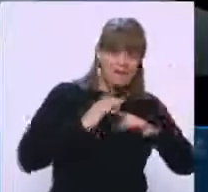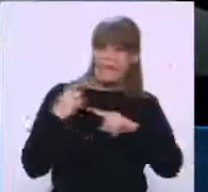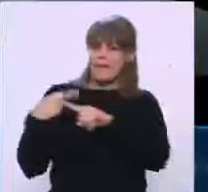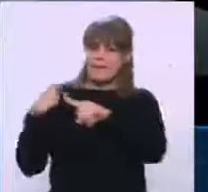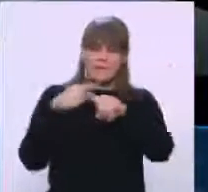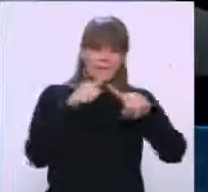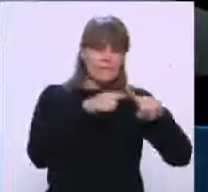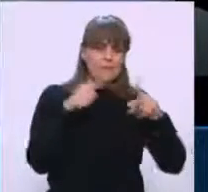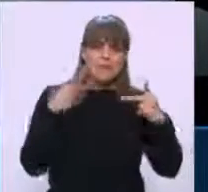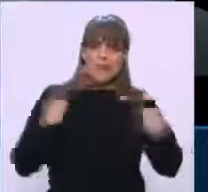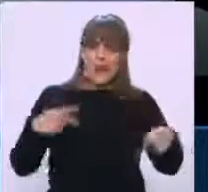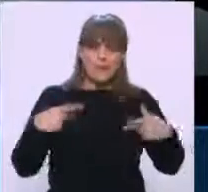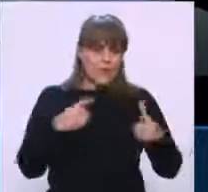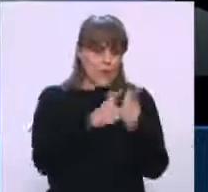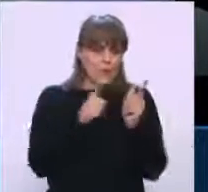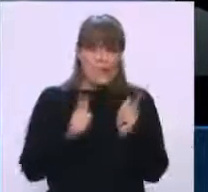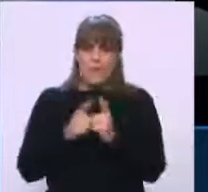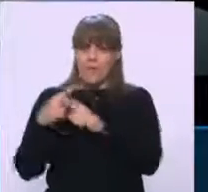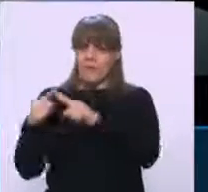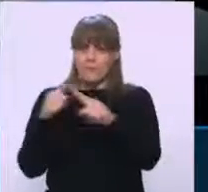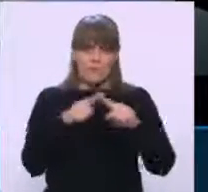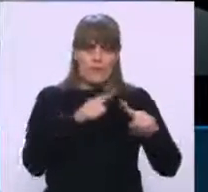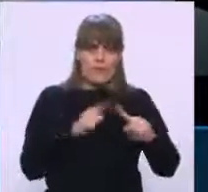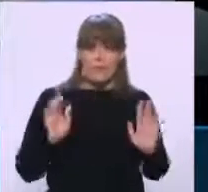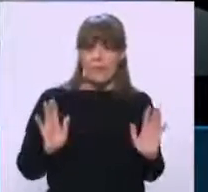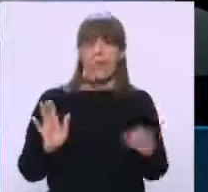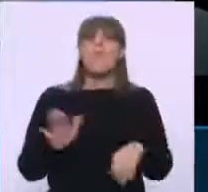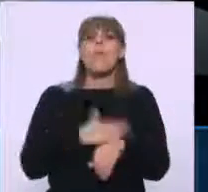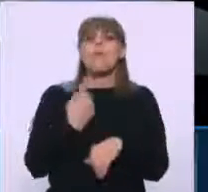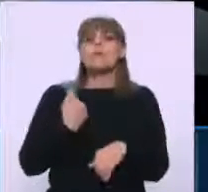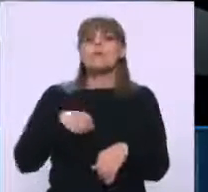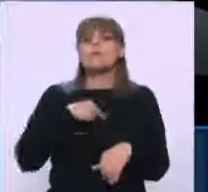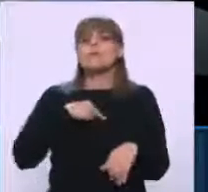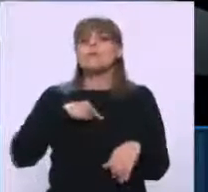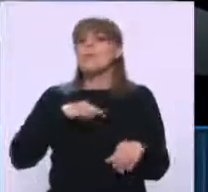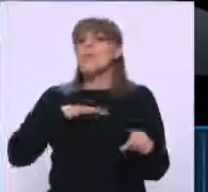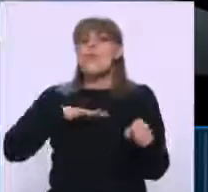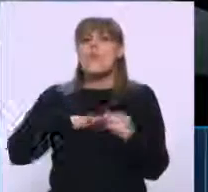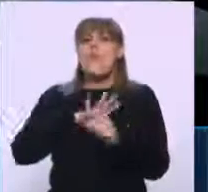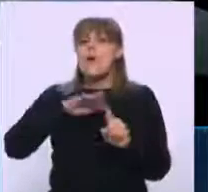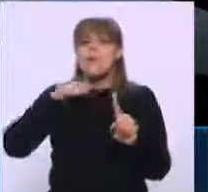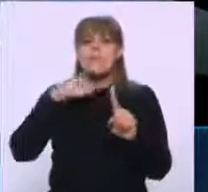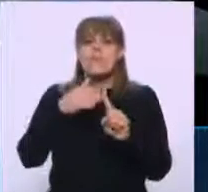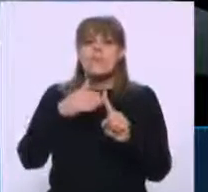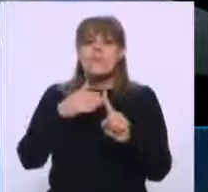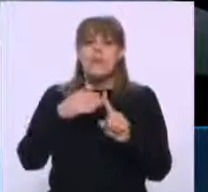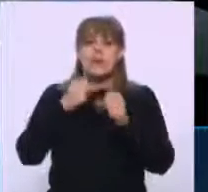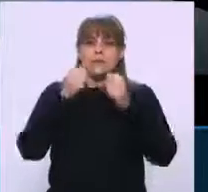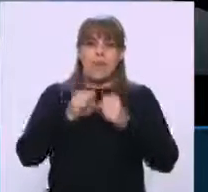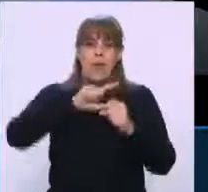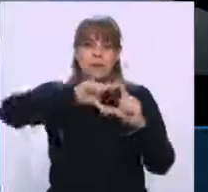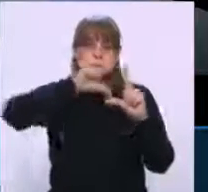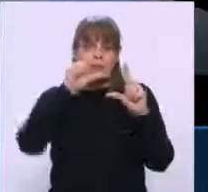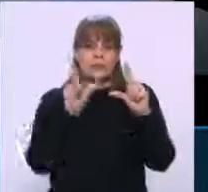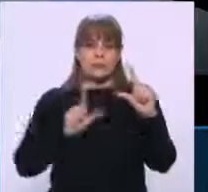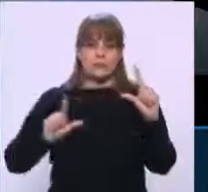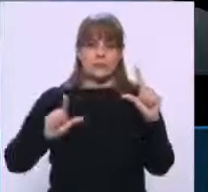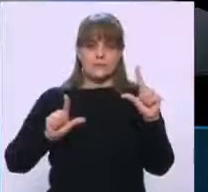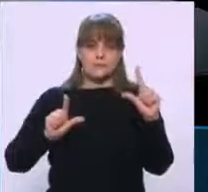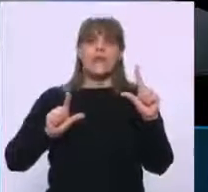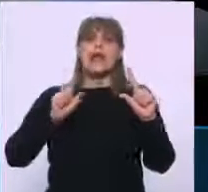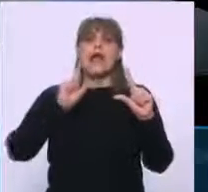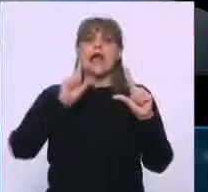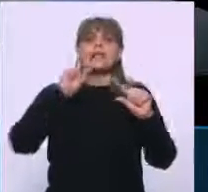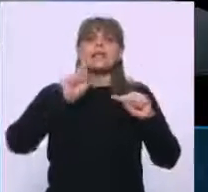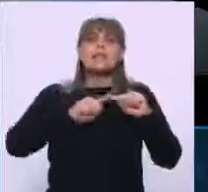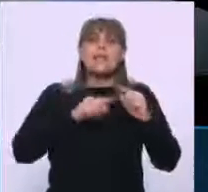otras autoridades desde hace años, pues porque nos dedicamos a la seguridad nacional, y la seguridad nacional se vende a los